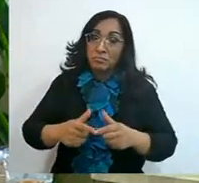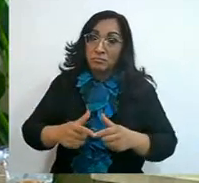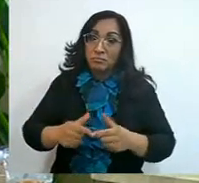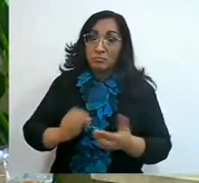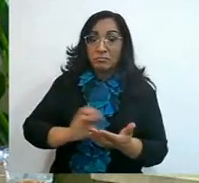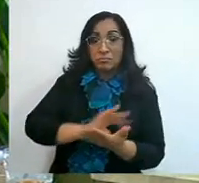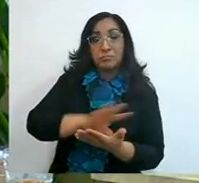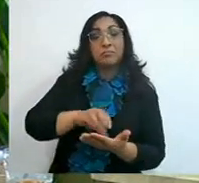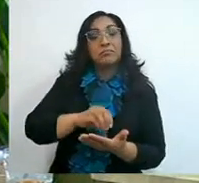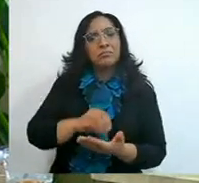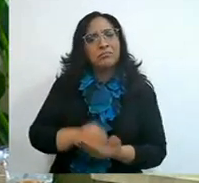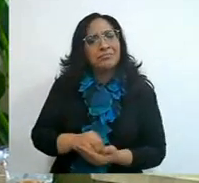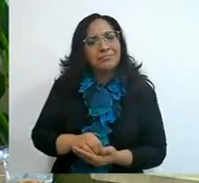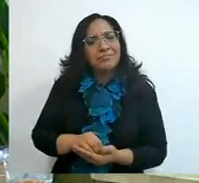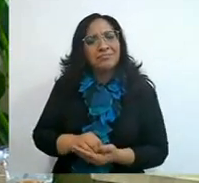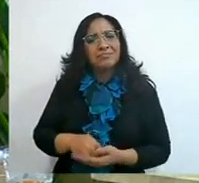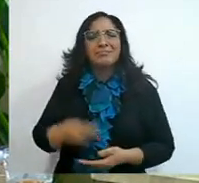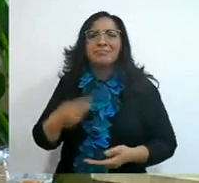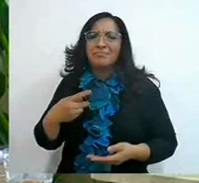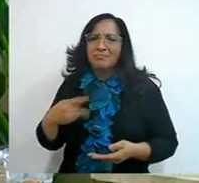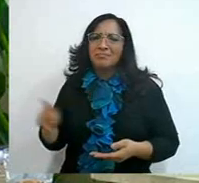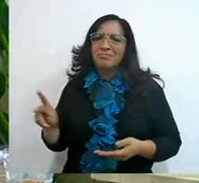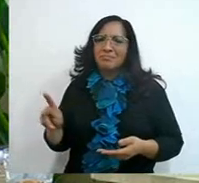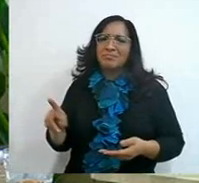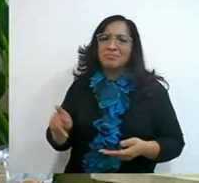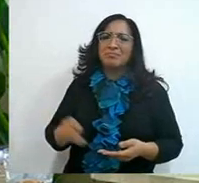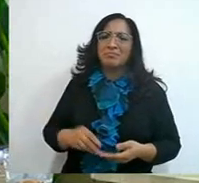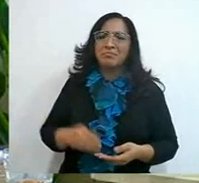maravillada. Y sin darme cuenta,